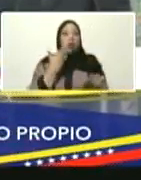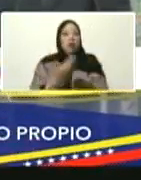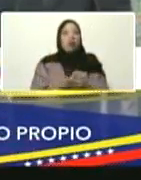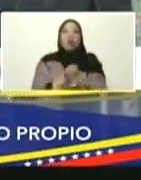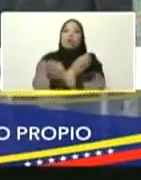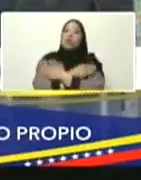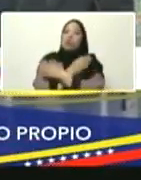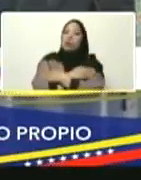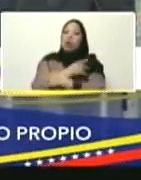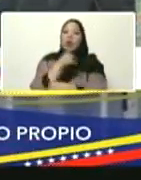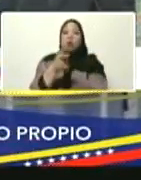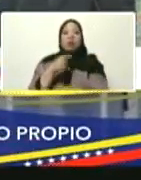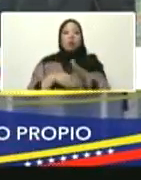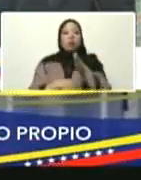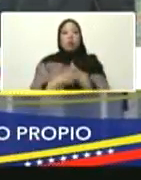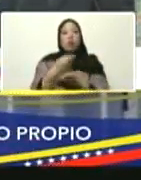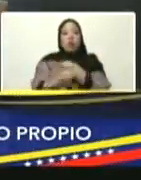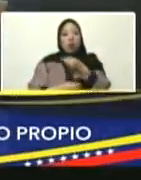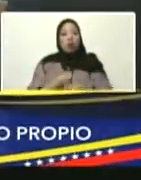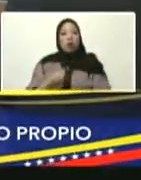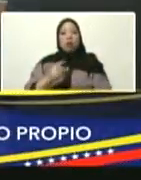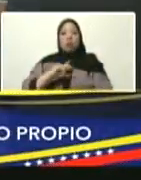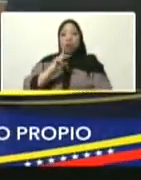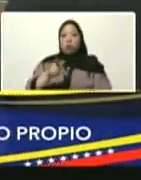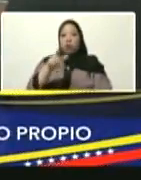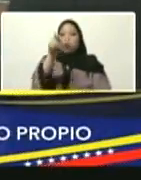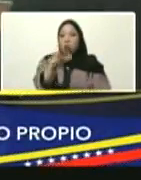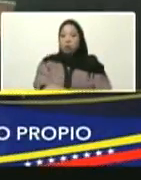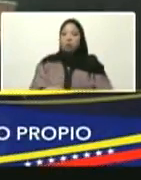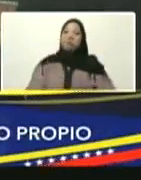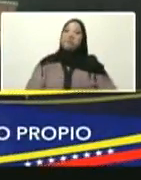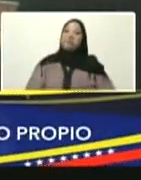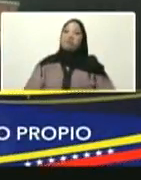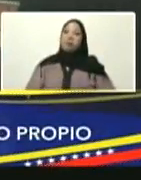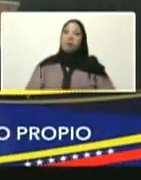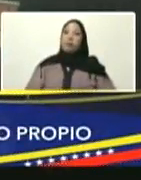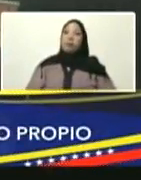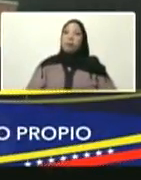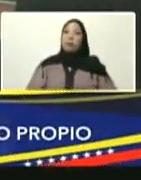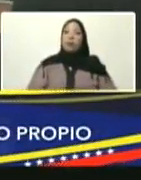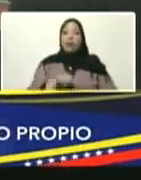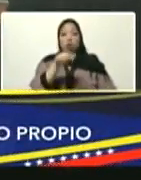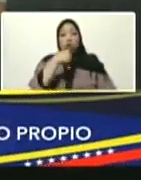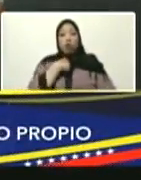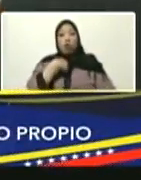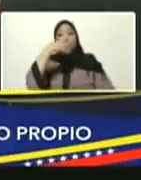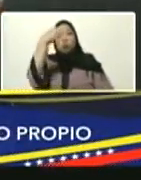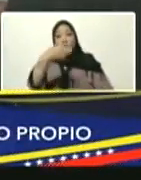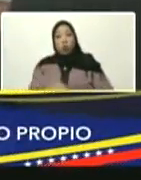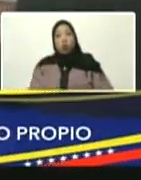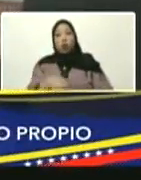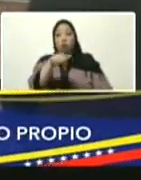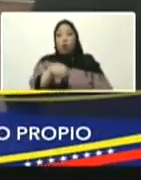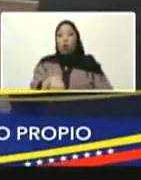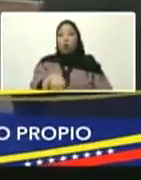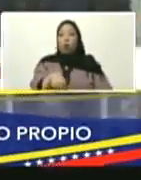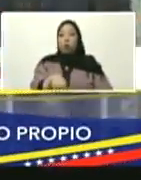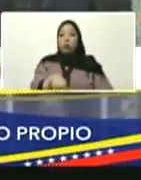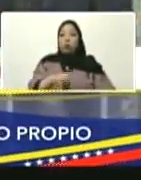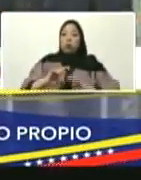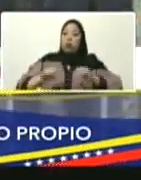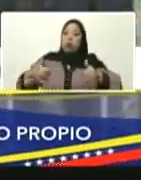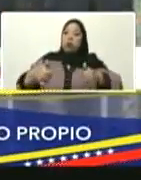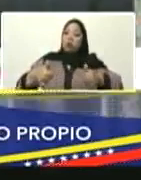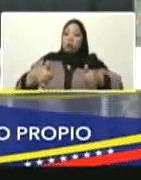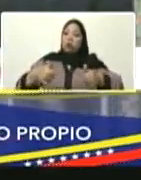féliciter du grand succès que vous avez remporté dans vos efforts. Y estoy seguro que a partir de hoy se